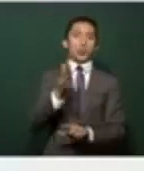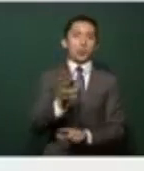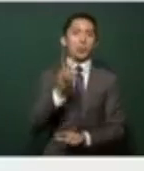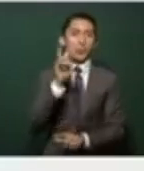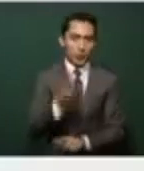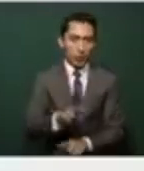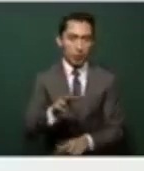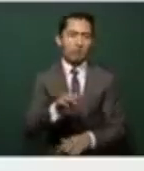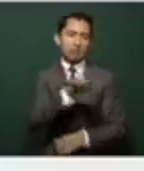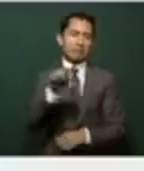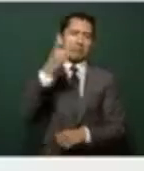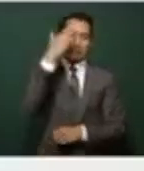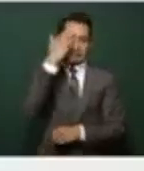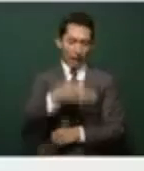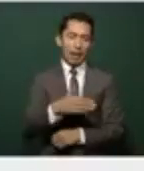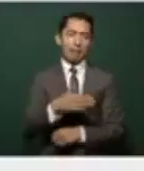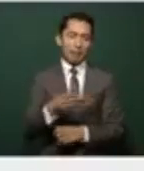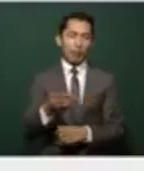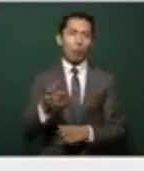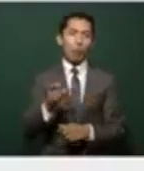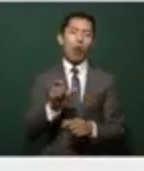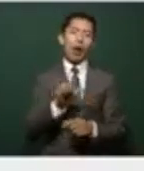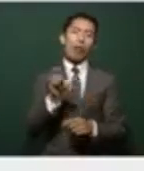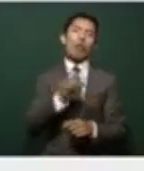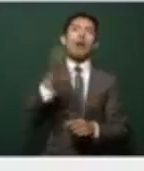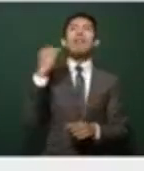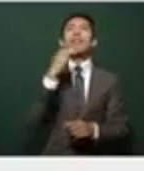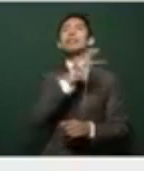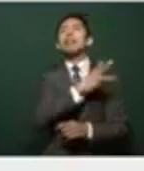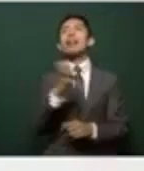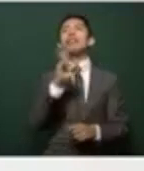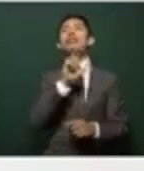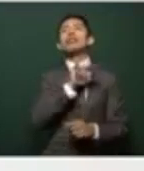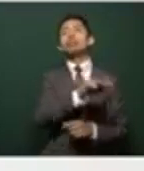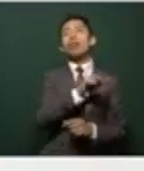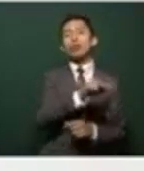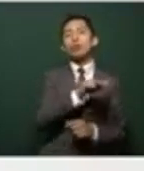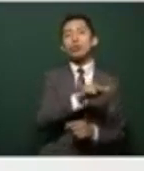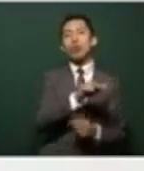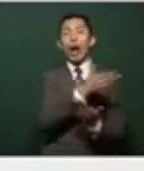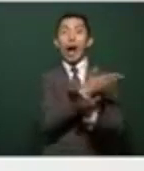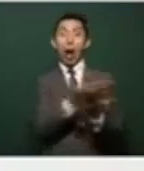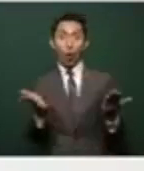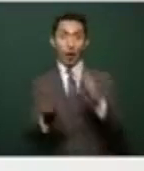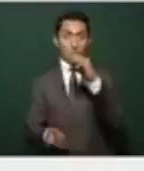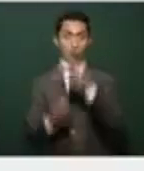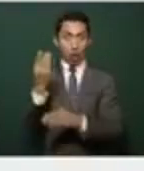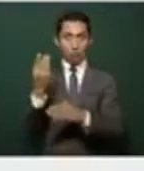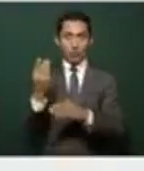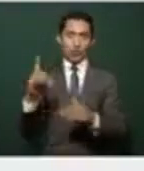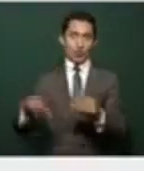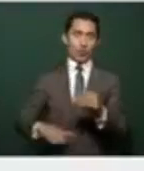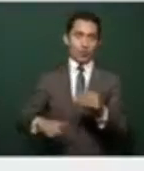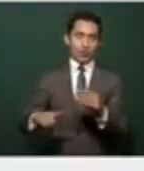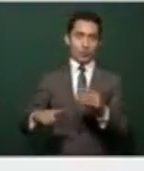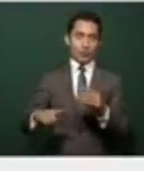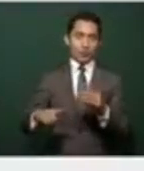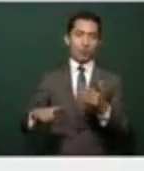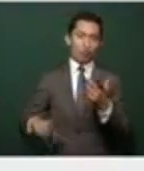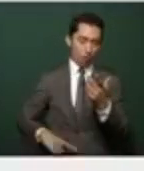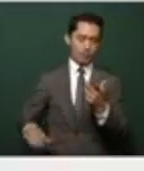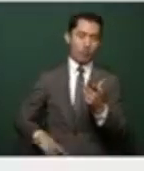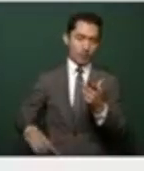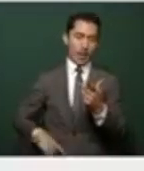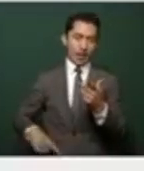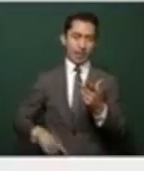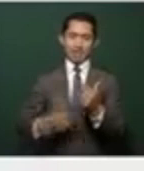que en intervenciones, mientras había 318, en esta administración, en los meses que llevamos hasta el